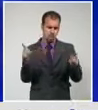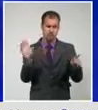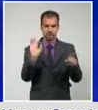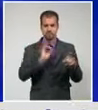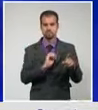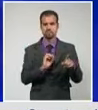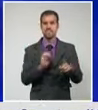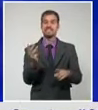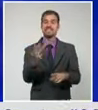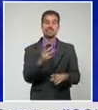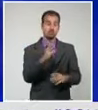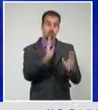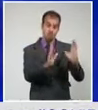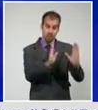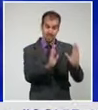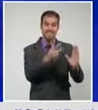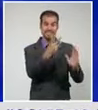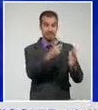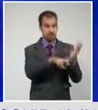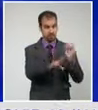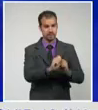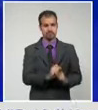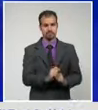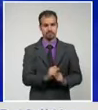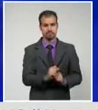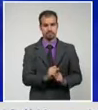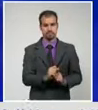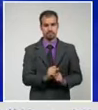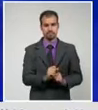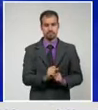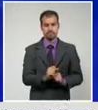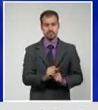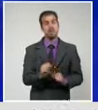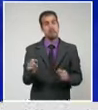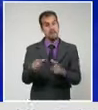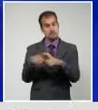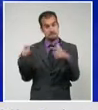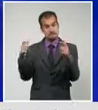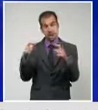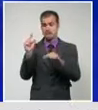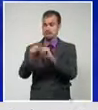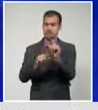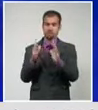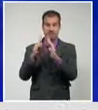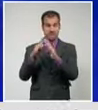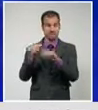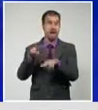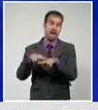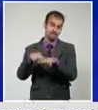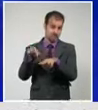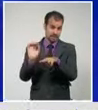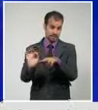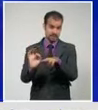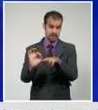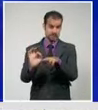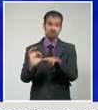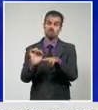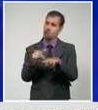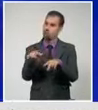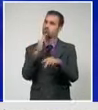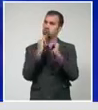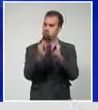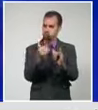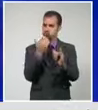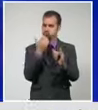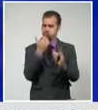del oriente, la provincia de mayor densidad poblacional de Cuba, que es La Habana, y esta noticia creo que es muy halagadora en